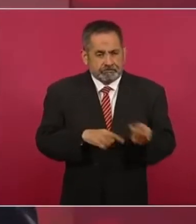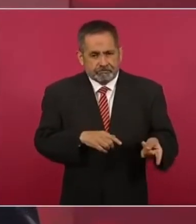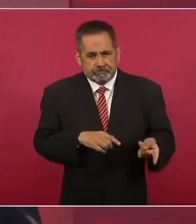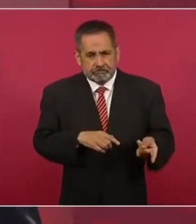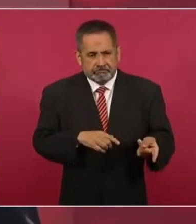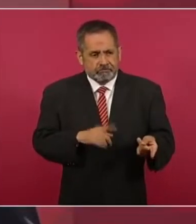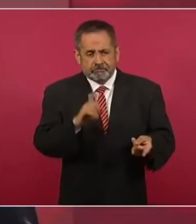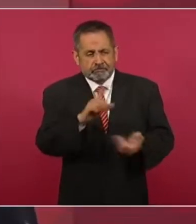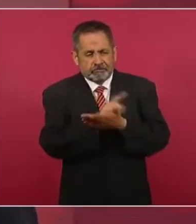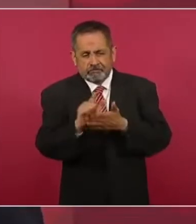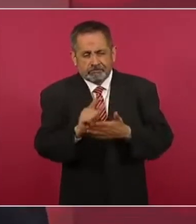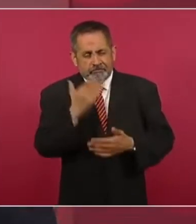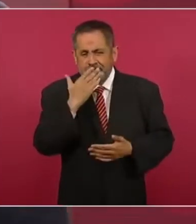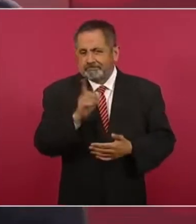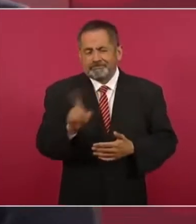buena calidad,